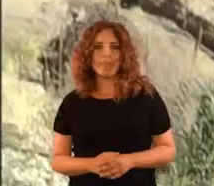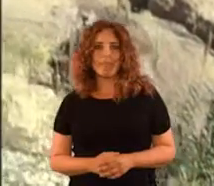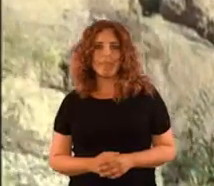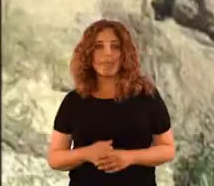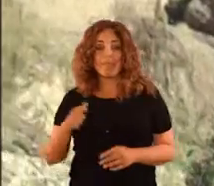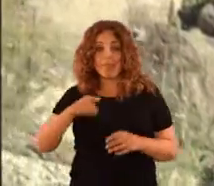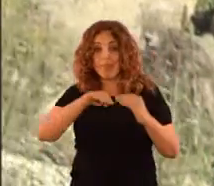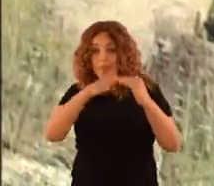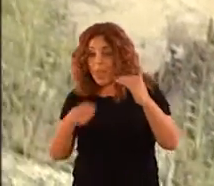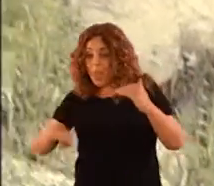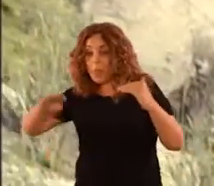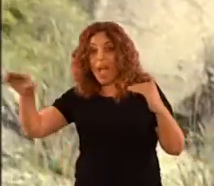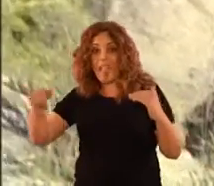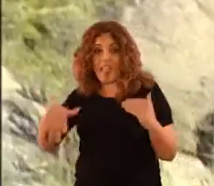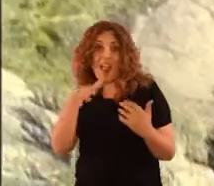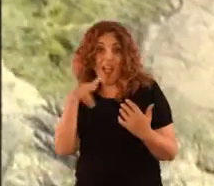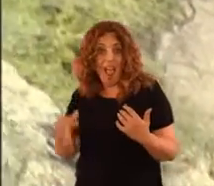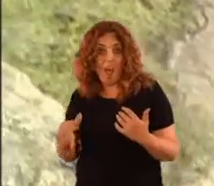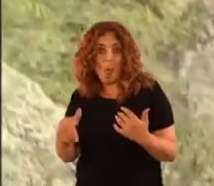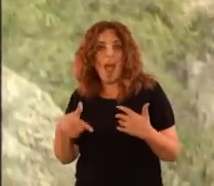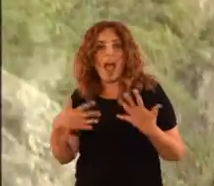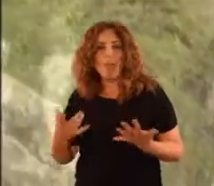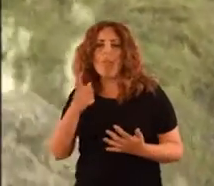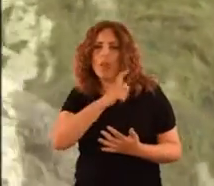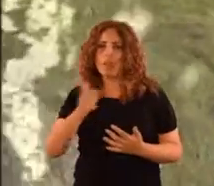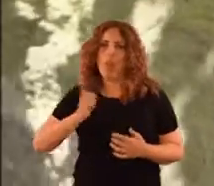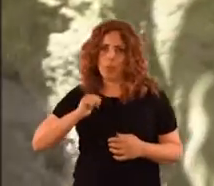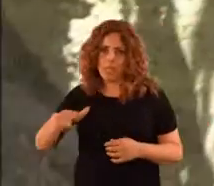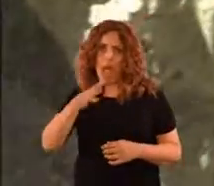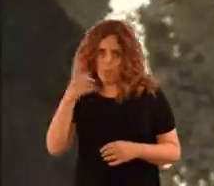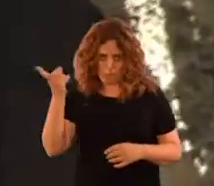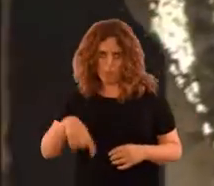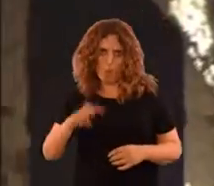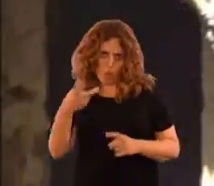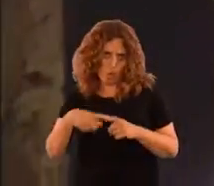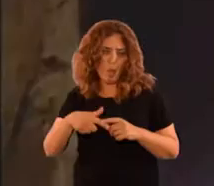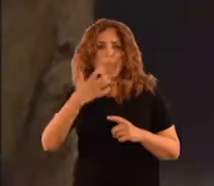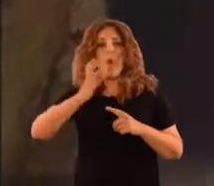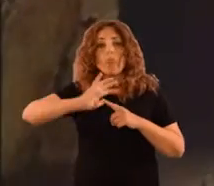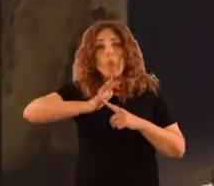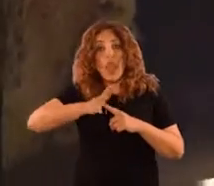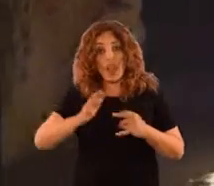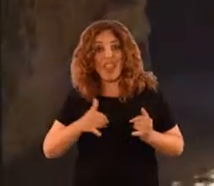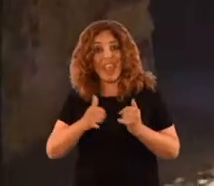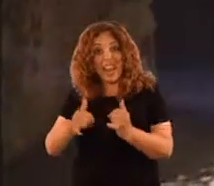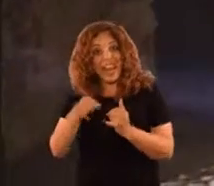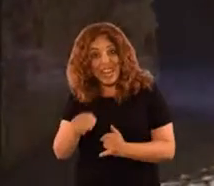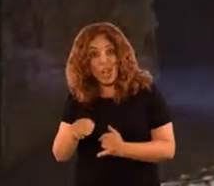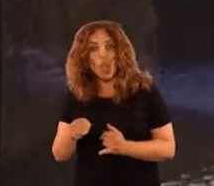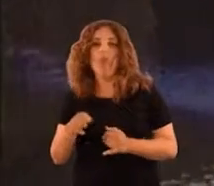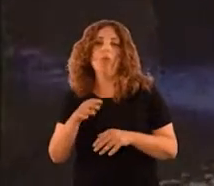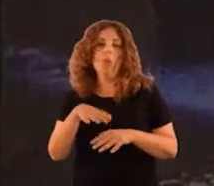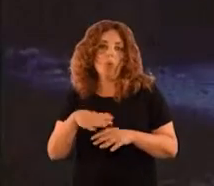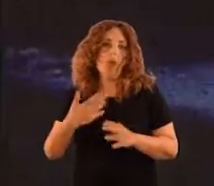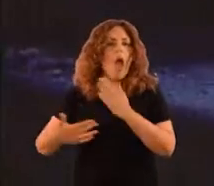La existencia de agua en el valle posibilitó históricamente otros aprovechamientos. Los Molinos del río Aguas